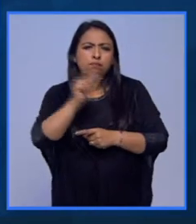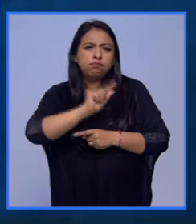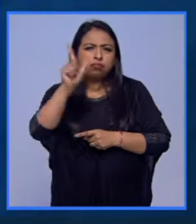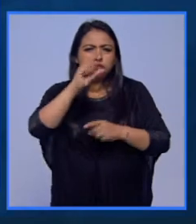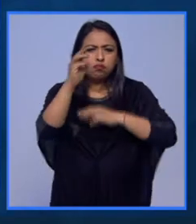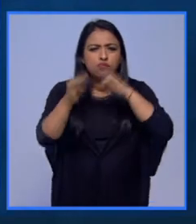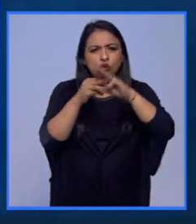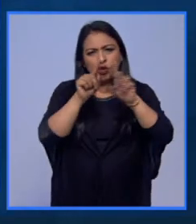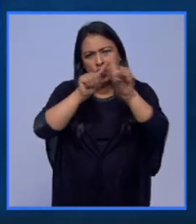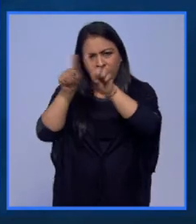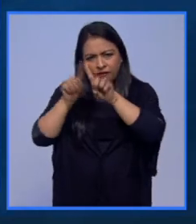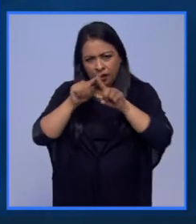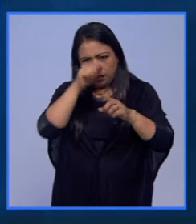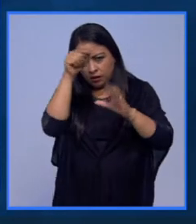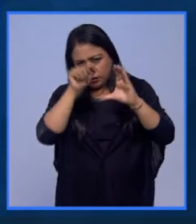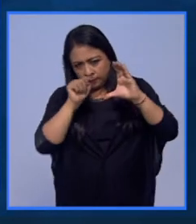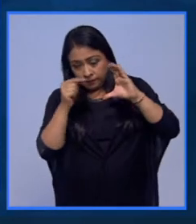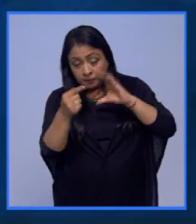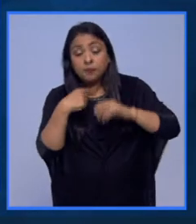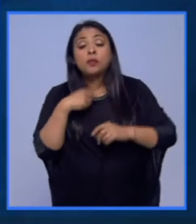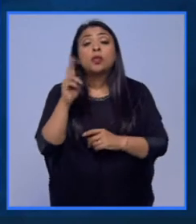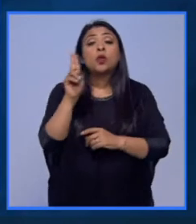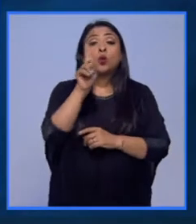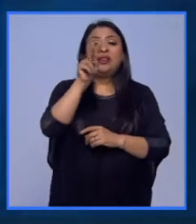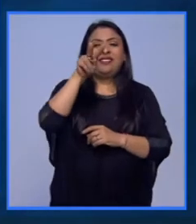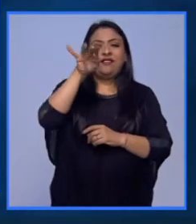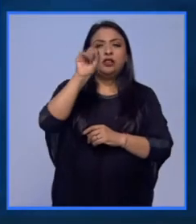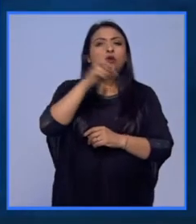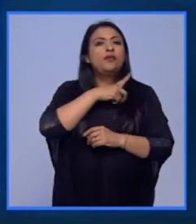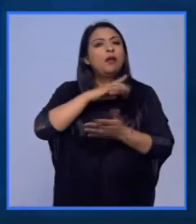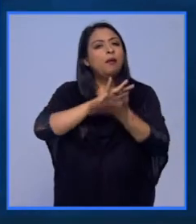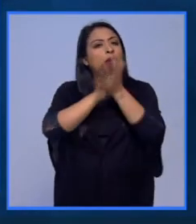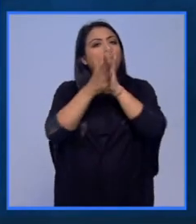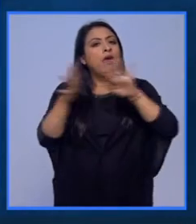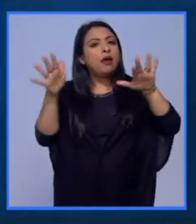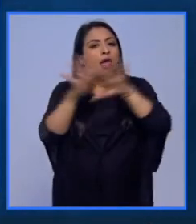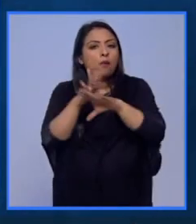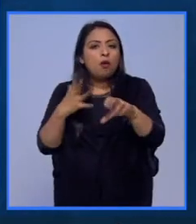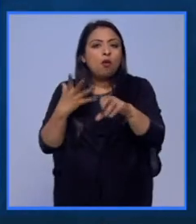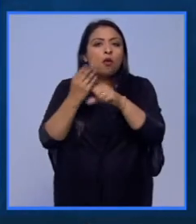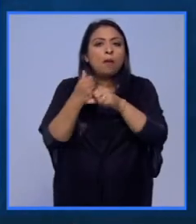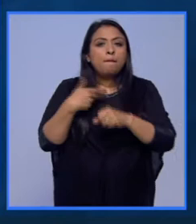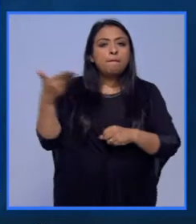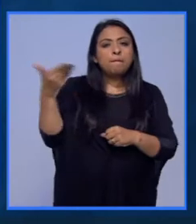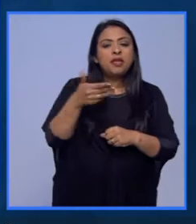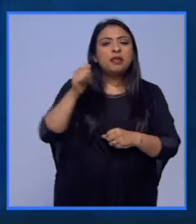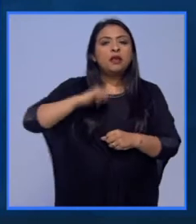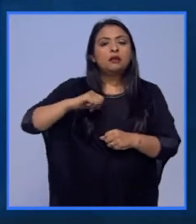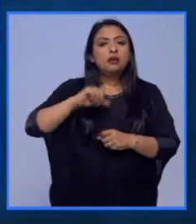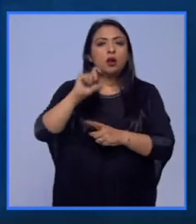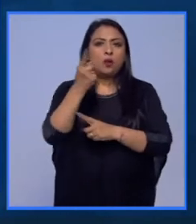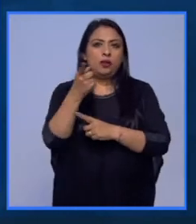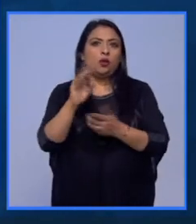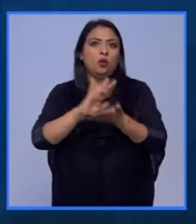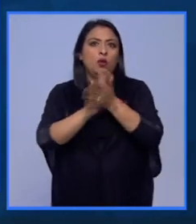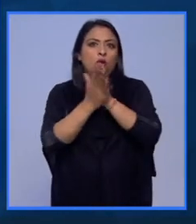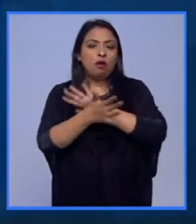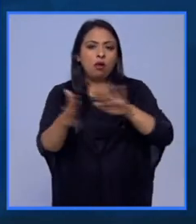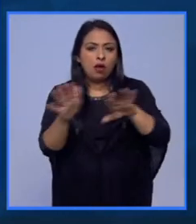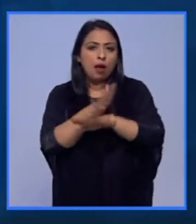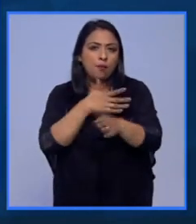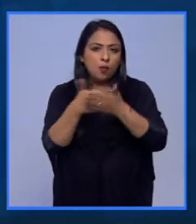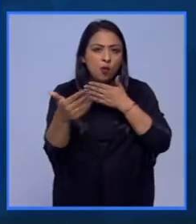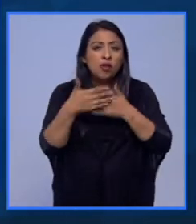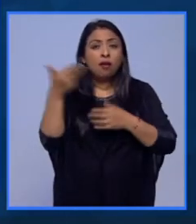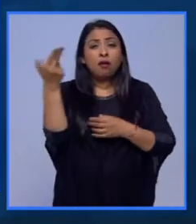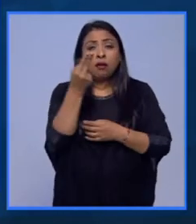del mundo. Universum deberá evolucionar y adaptarse a las demandas que impone el siglo XXI, a las necesidades de un